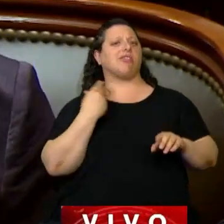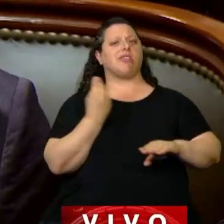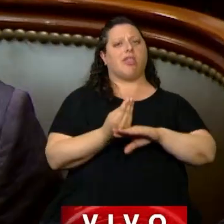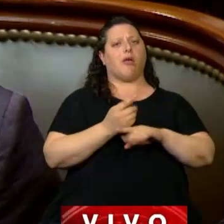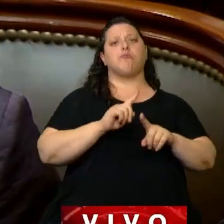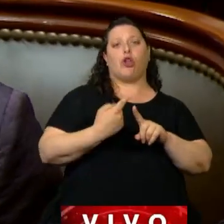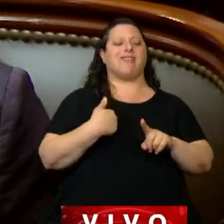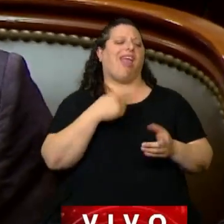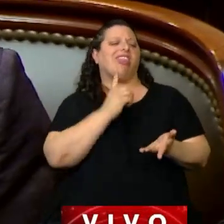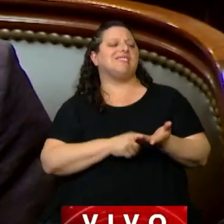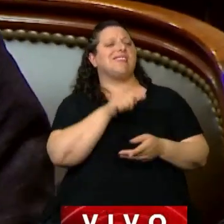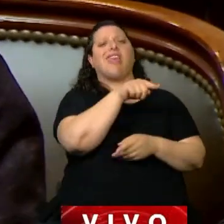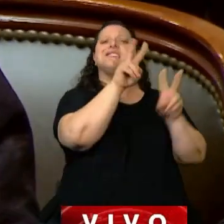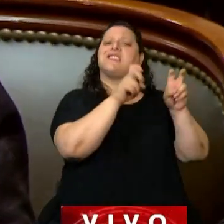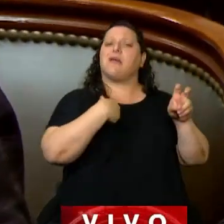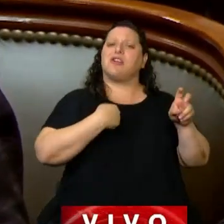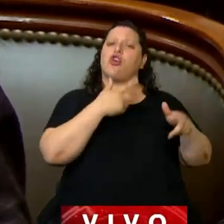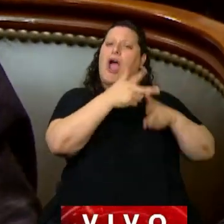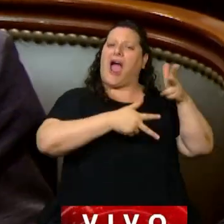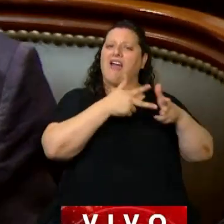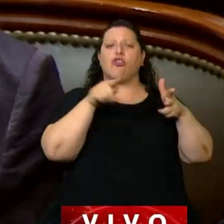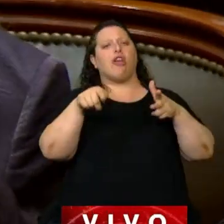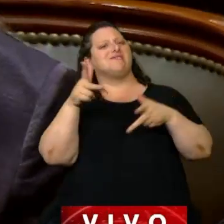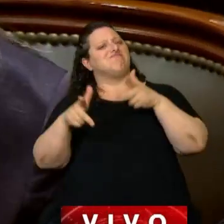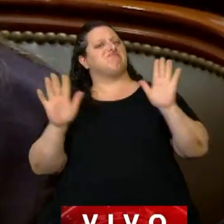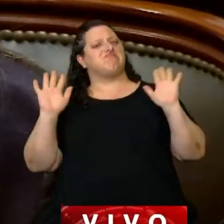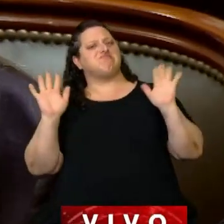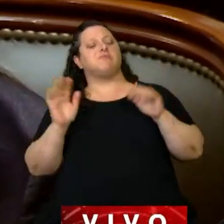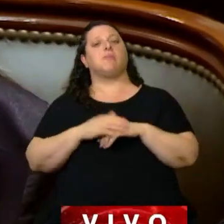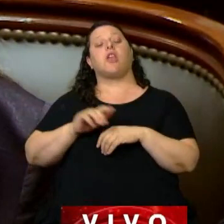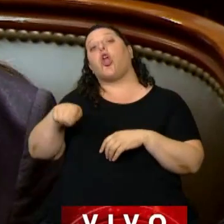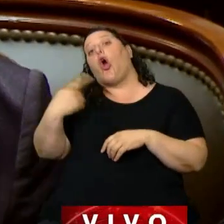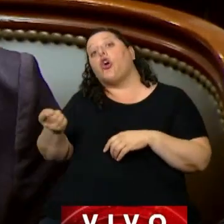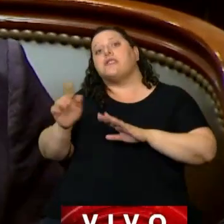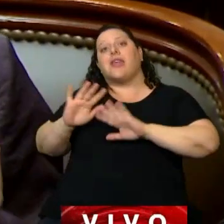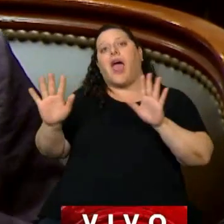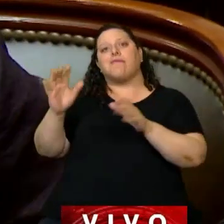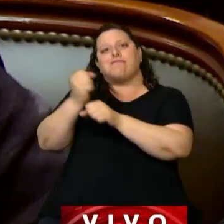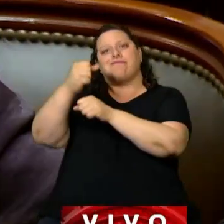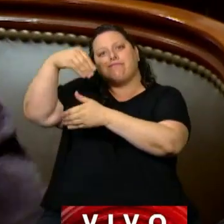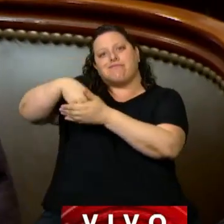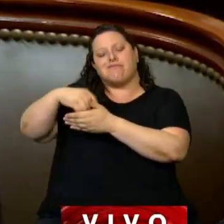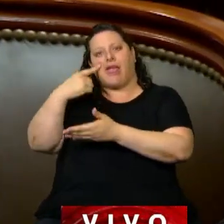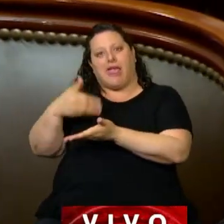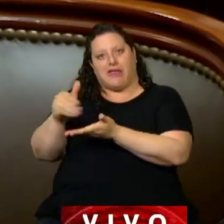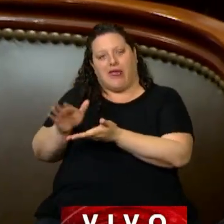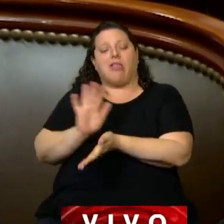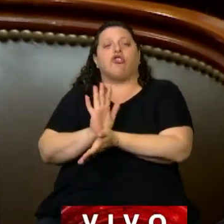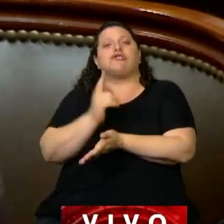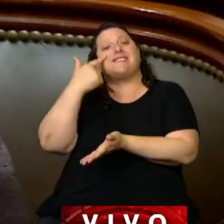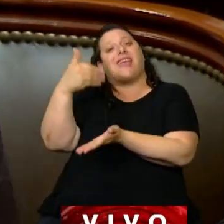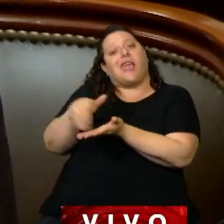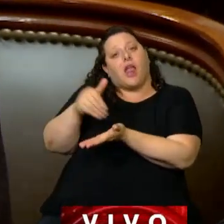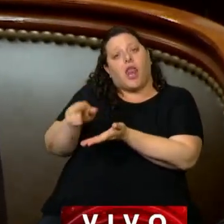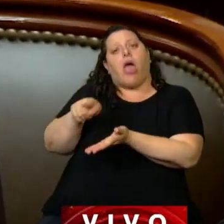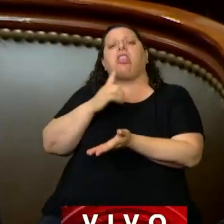elige que repudiar y que no y otro es como funcionar institucional entonces lo que Había decidido el inadi es que cuando se agrede se